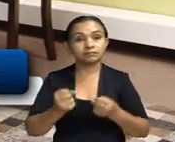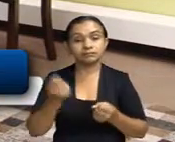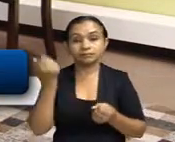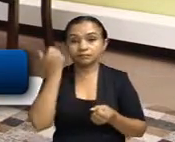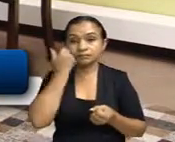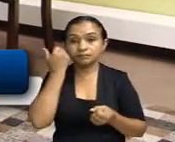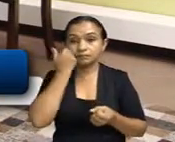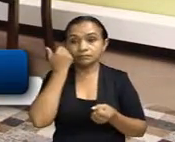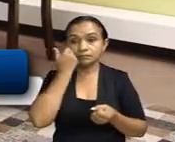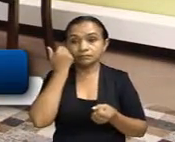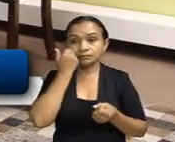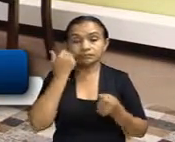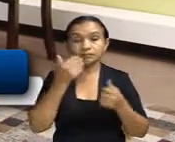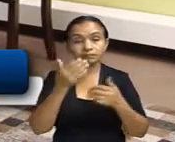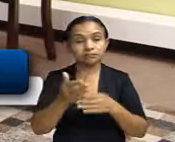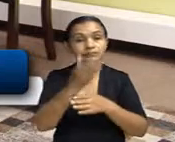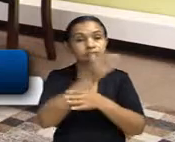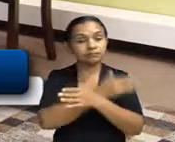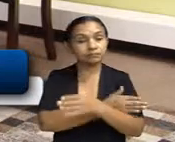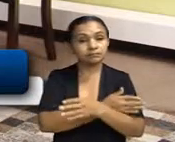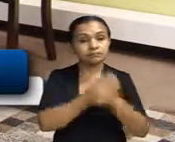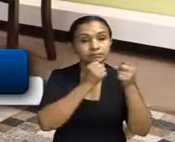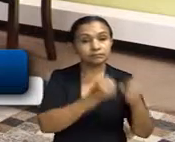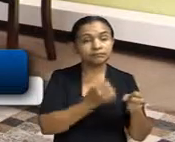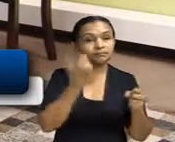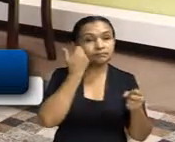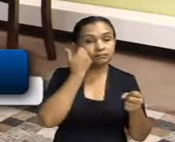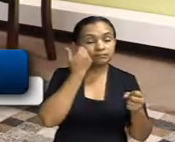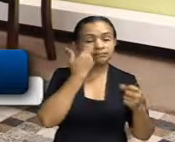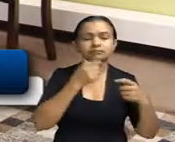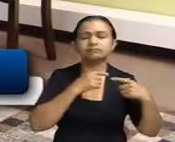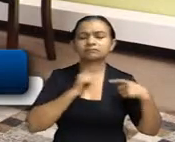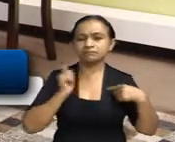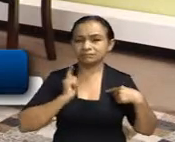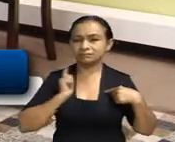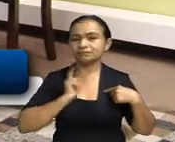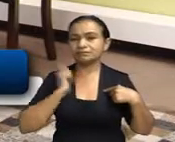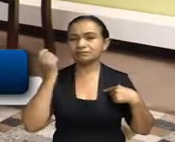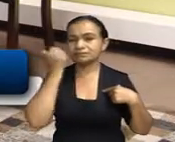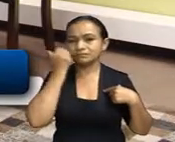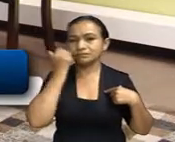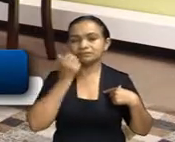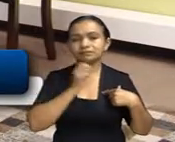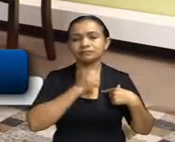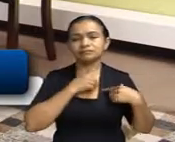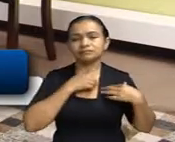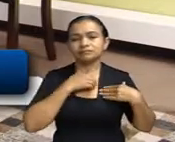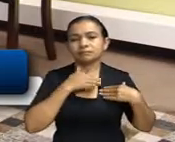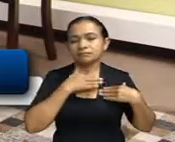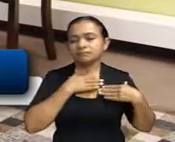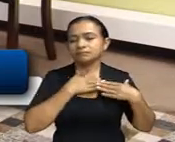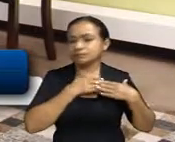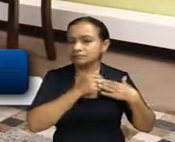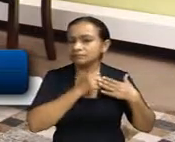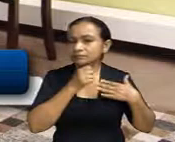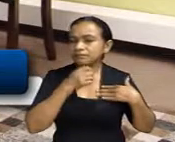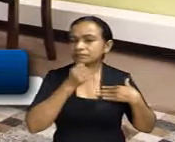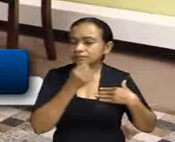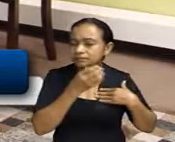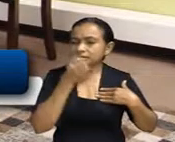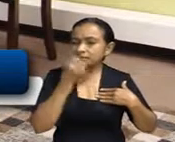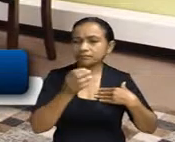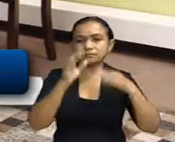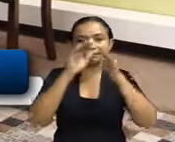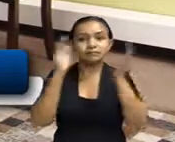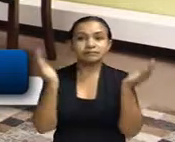cardíaca se presenta 10 años más antes, los varones que las mujeres, están presentando angina o cardiopatía isquémica. En el mundo